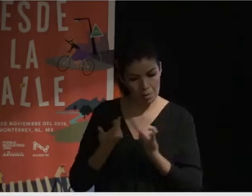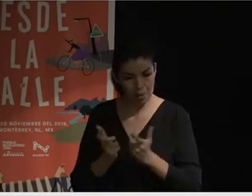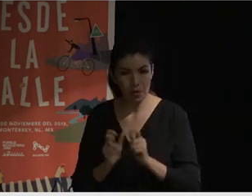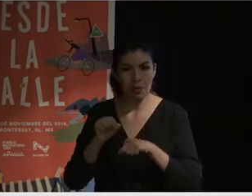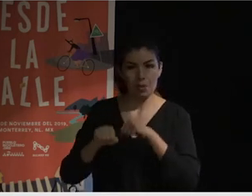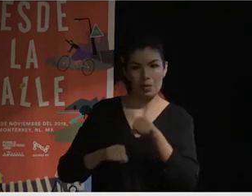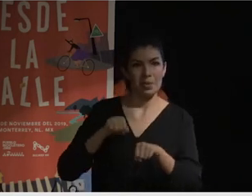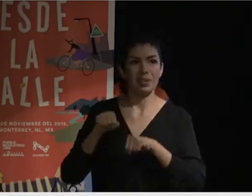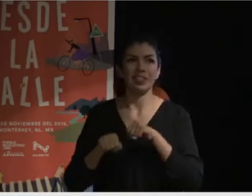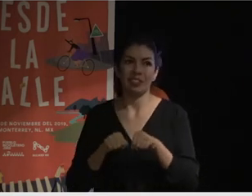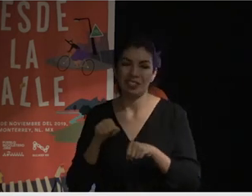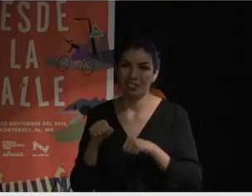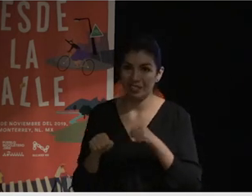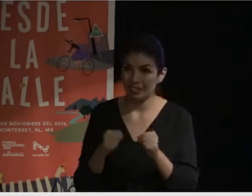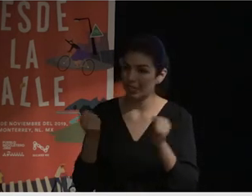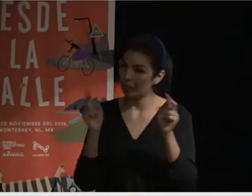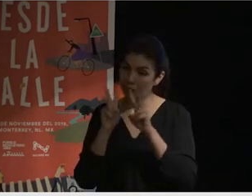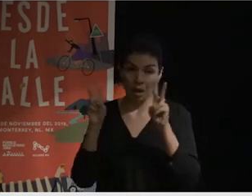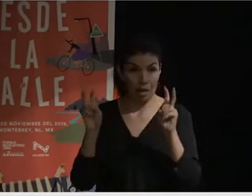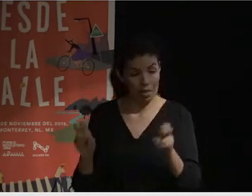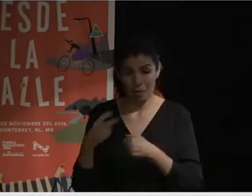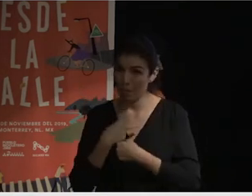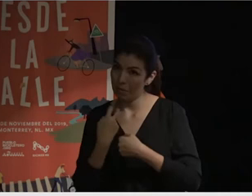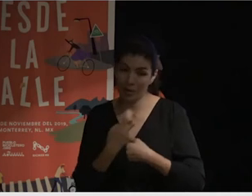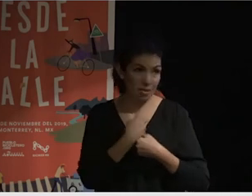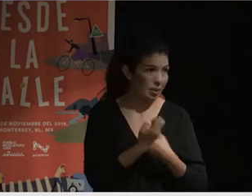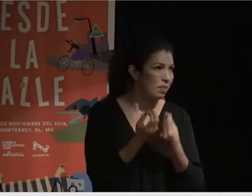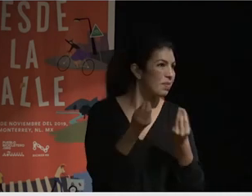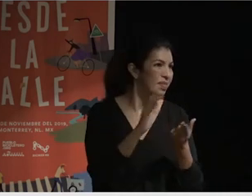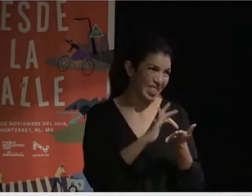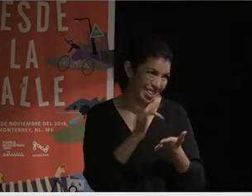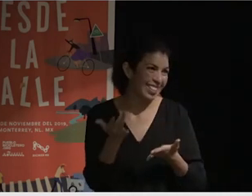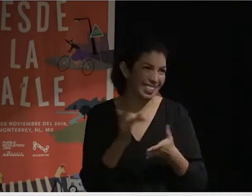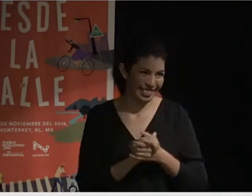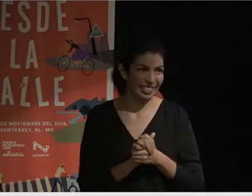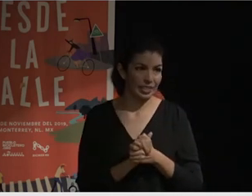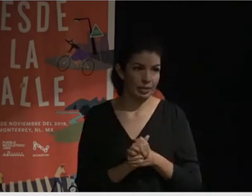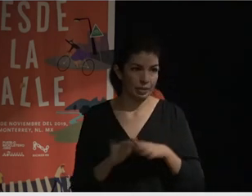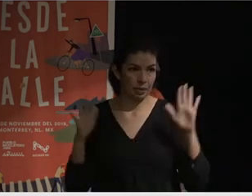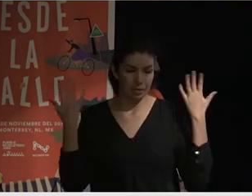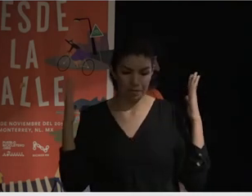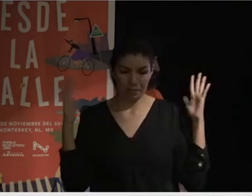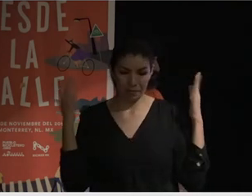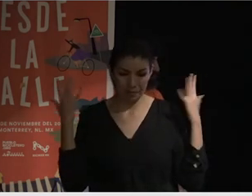esto, y creo que pues ha sido fenomenal, así que muchísimas gracias a todos y todas, qué rifados.